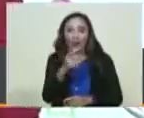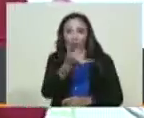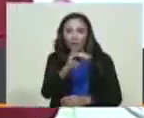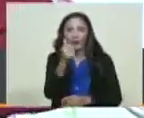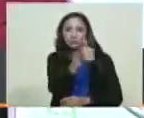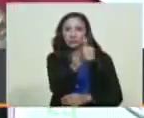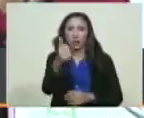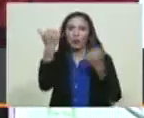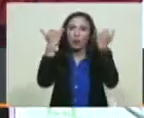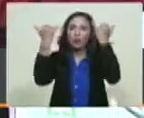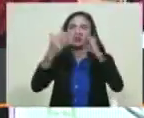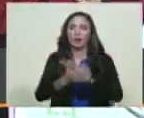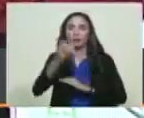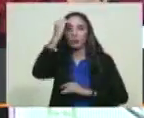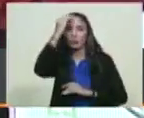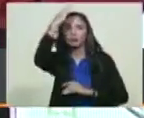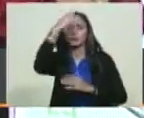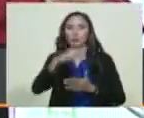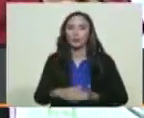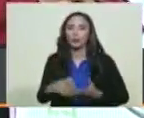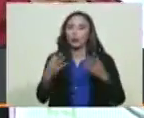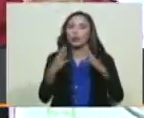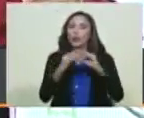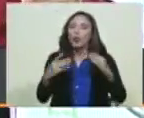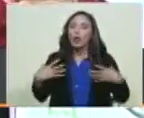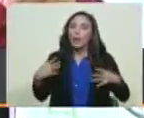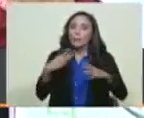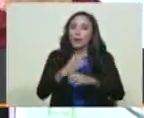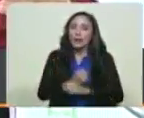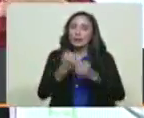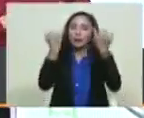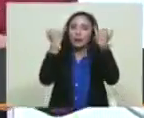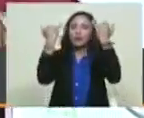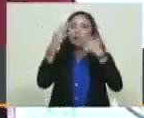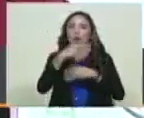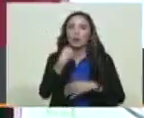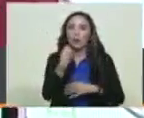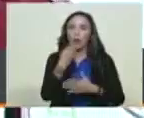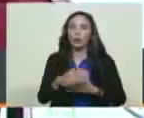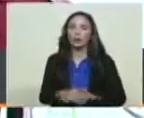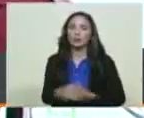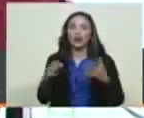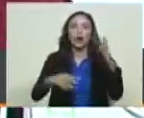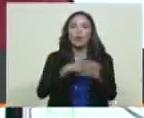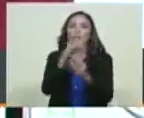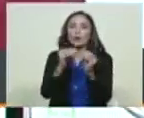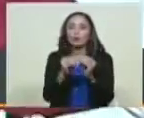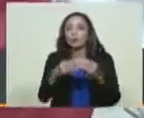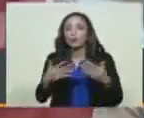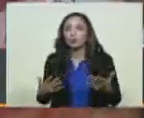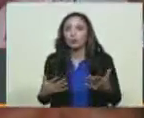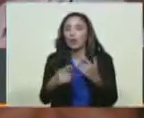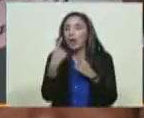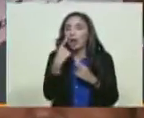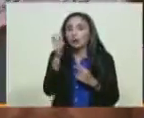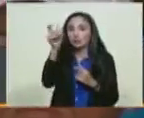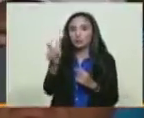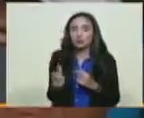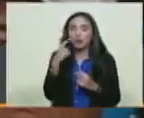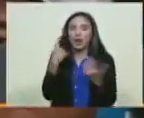hoy toda la esperanza de la juventud se resume en una sola palabra